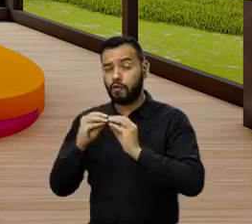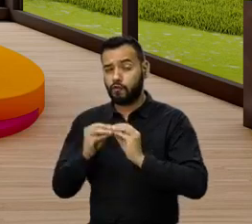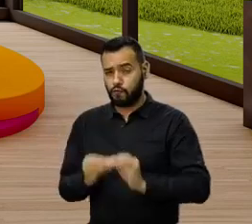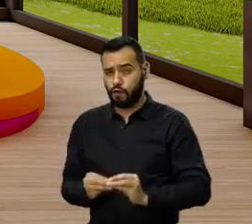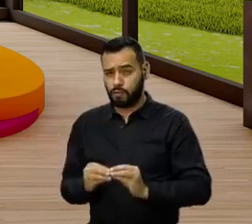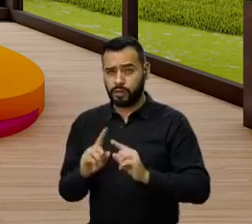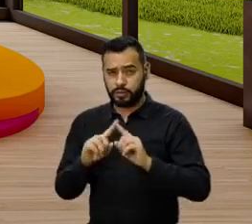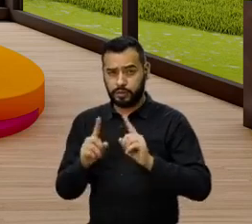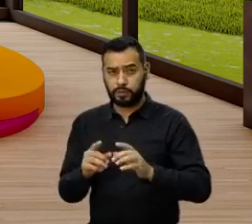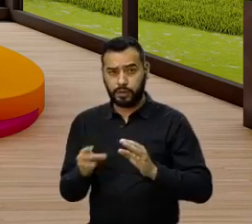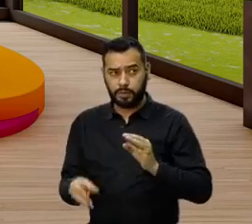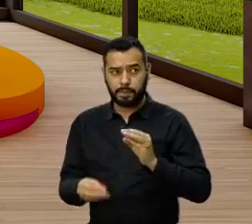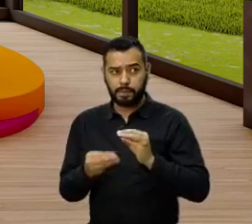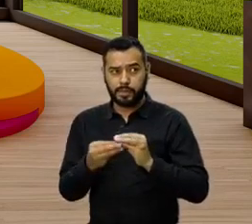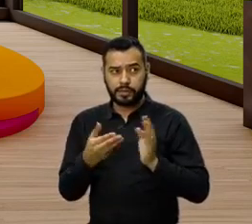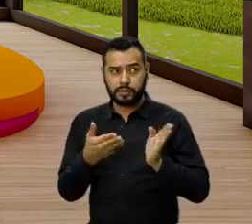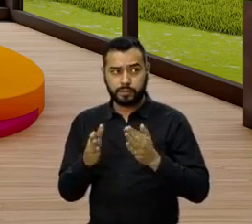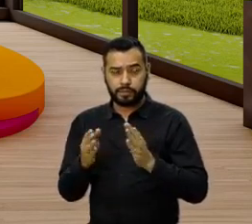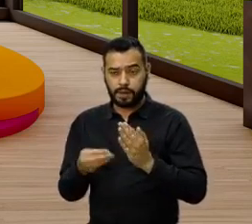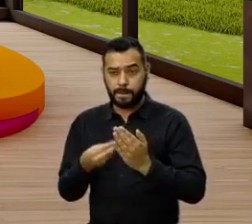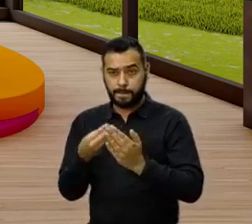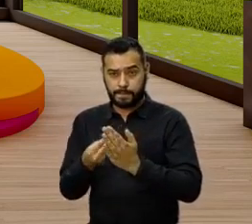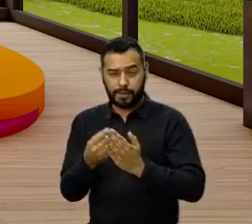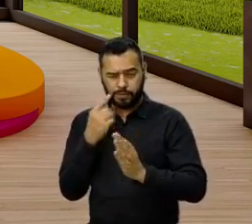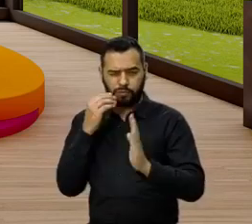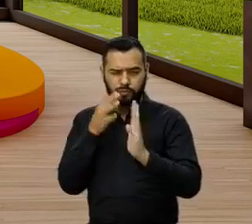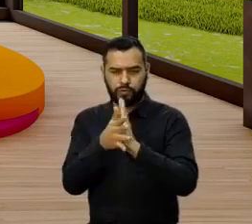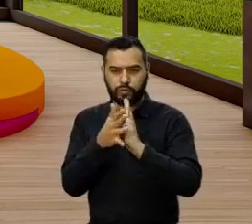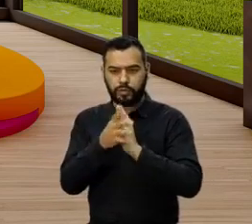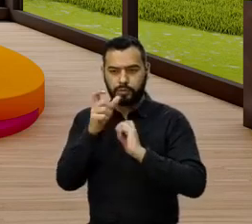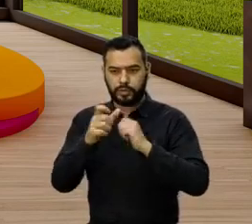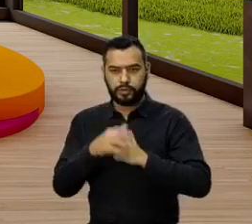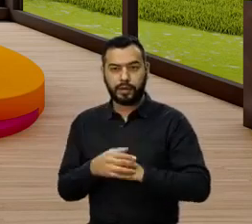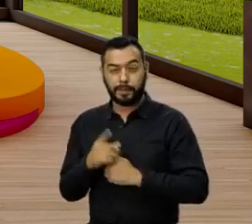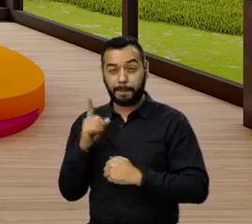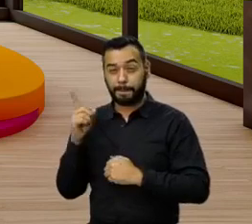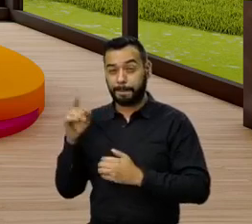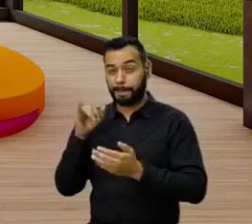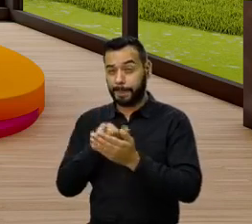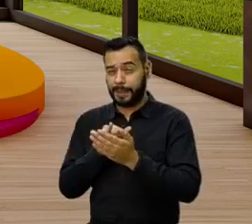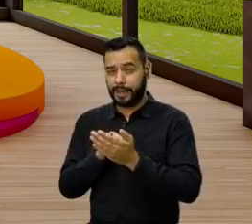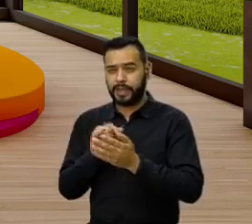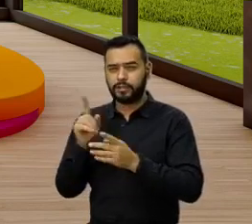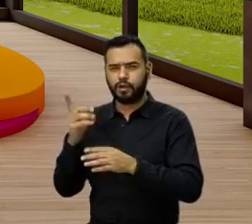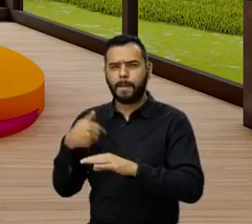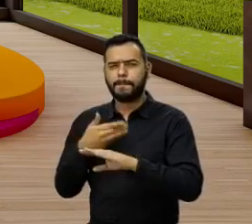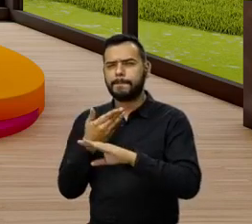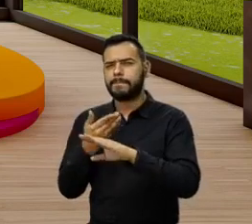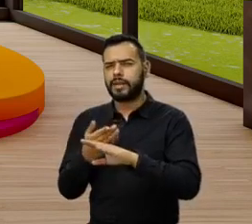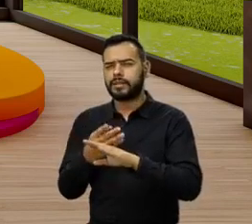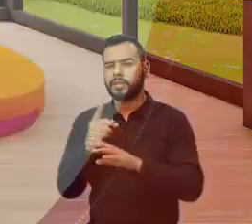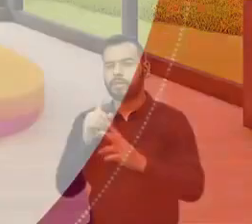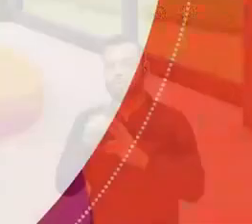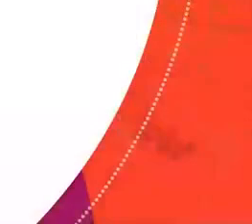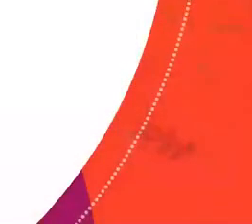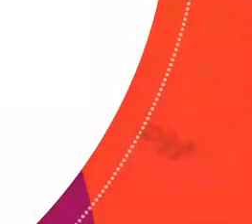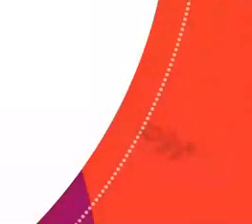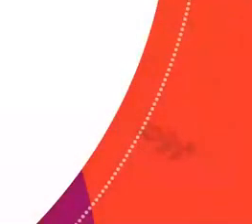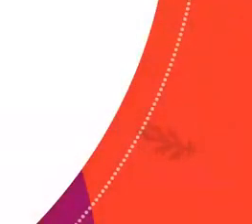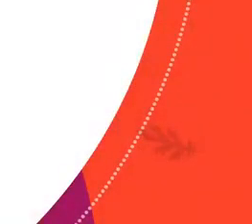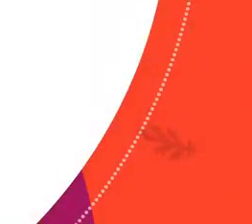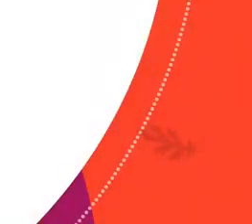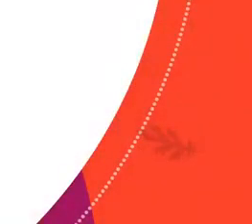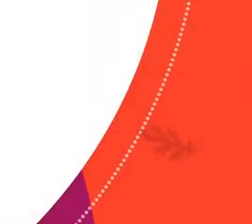tenemos digamos que más planes de pago así que vamos a contarle a la gente bueno en este caso estamos planteándonos una opción para las personas